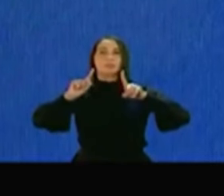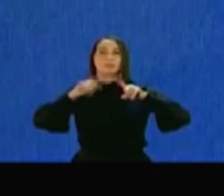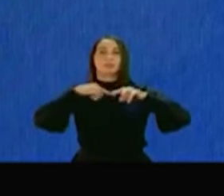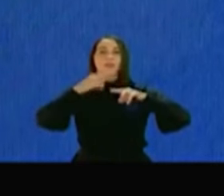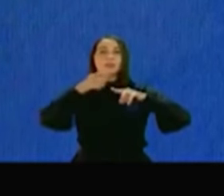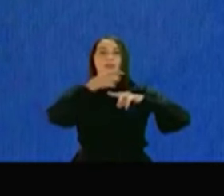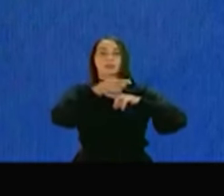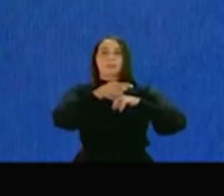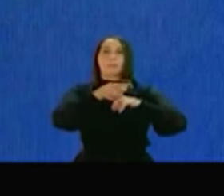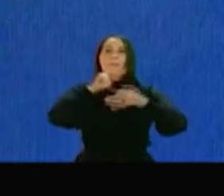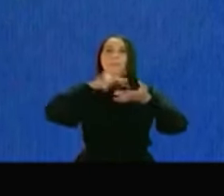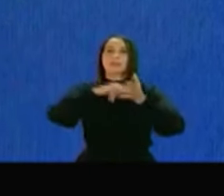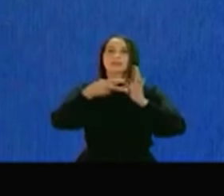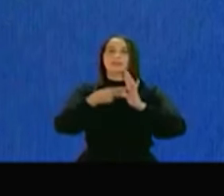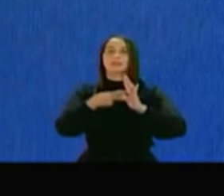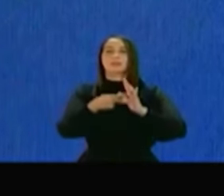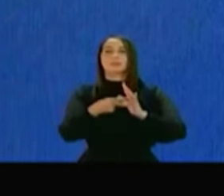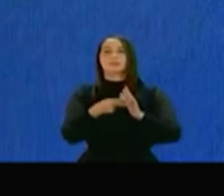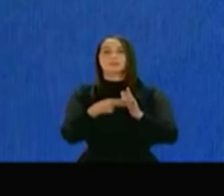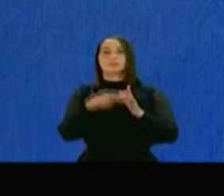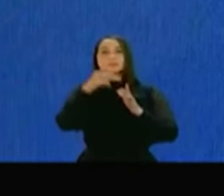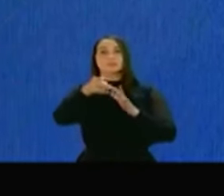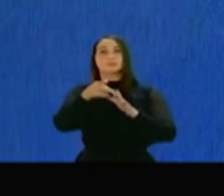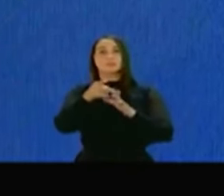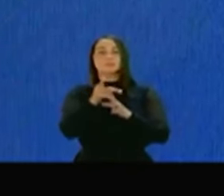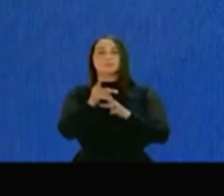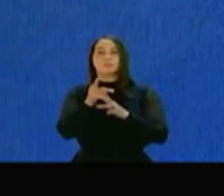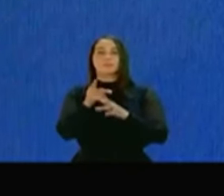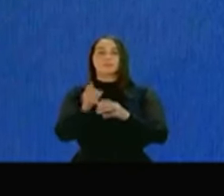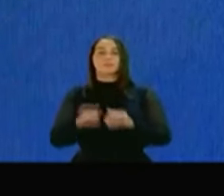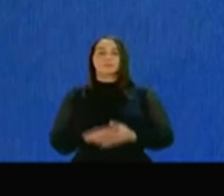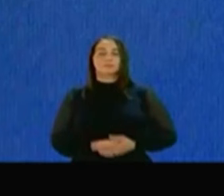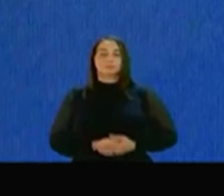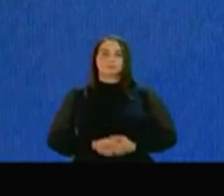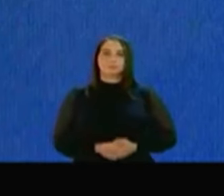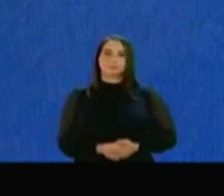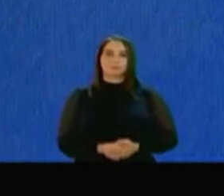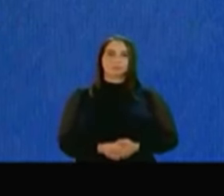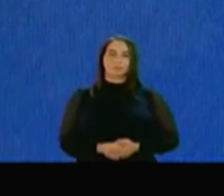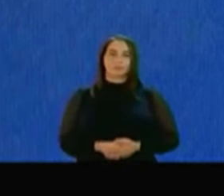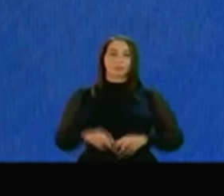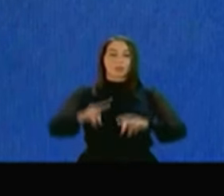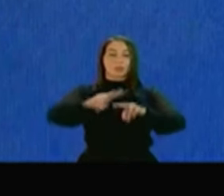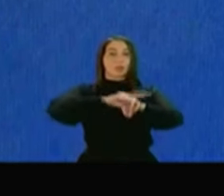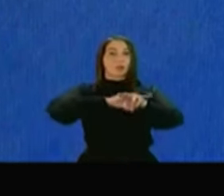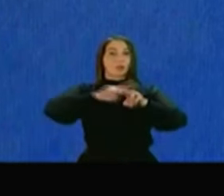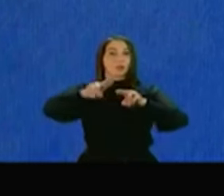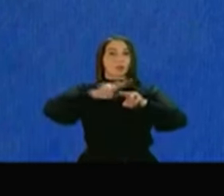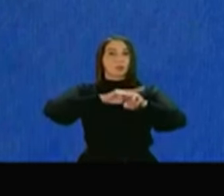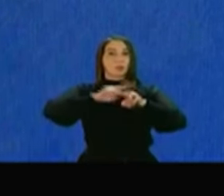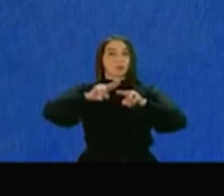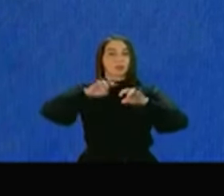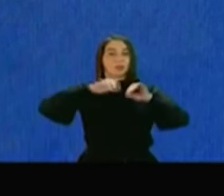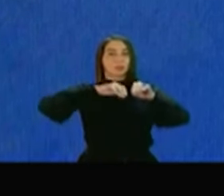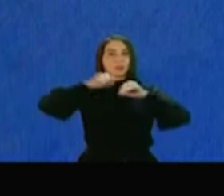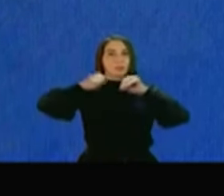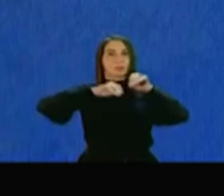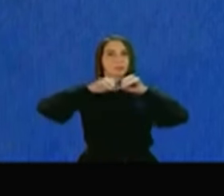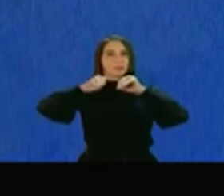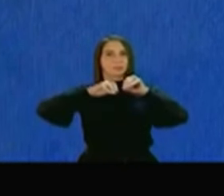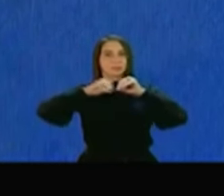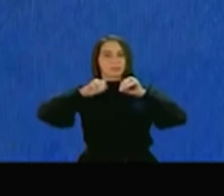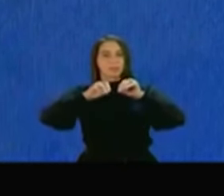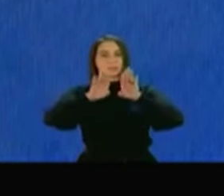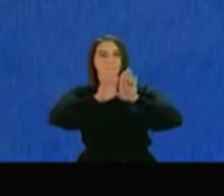Río Masacre. Entonces, en este caso, el presidente de la República dijo que hay que esperar lo que vayan a hacer con relación a